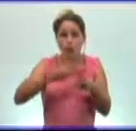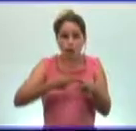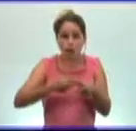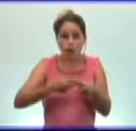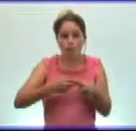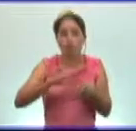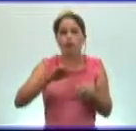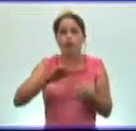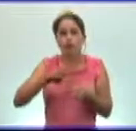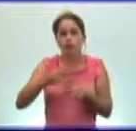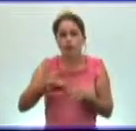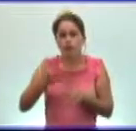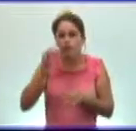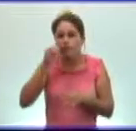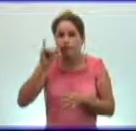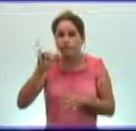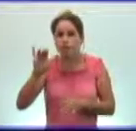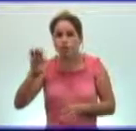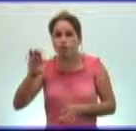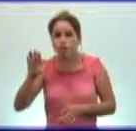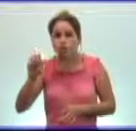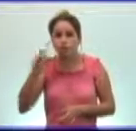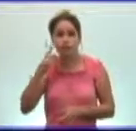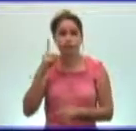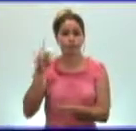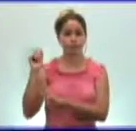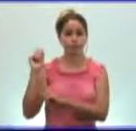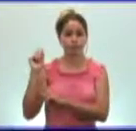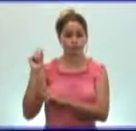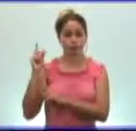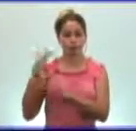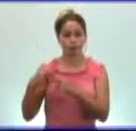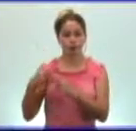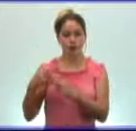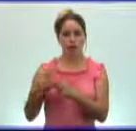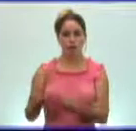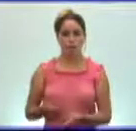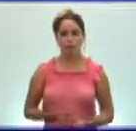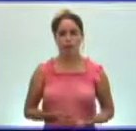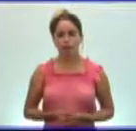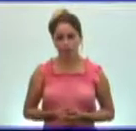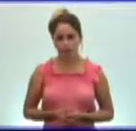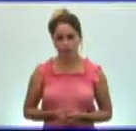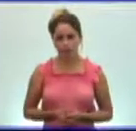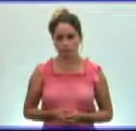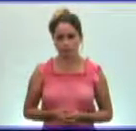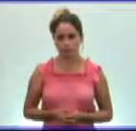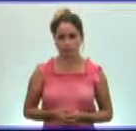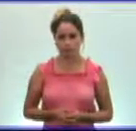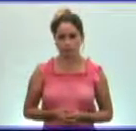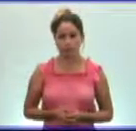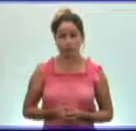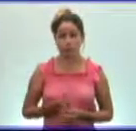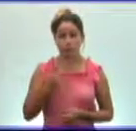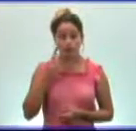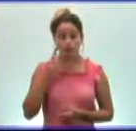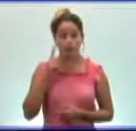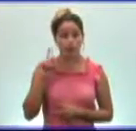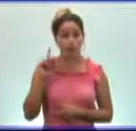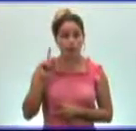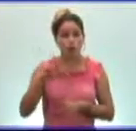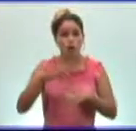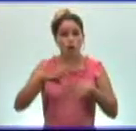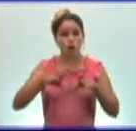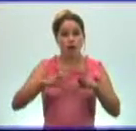ico y sería ácido sulfúrico el nombre. En el caso de escribir la fórmula de este